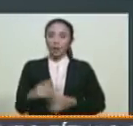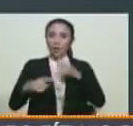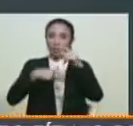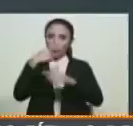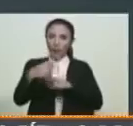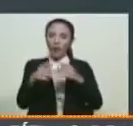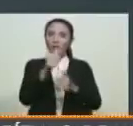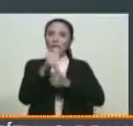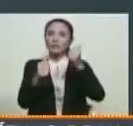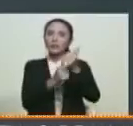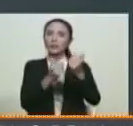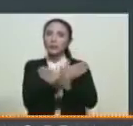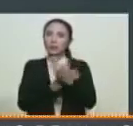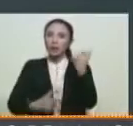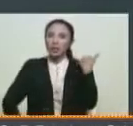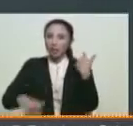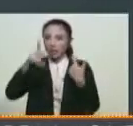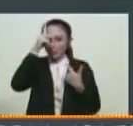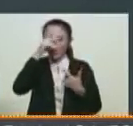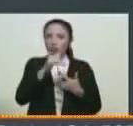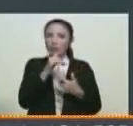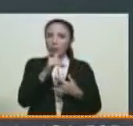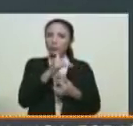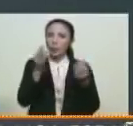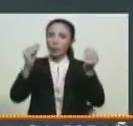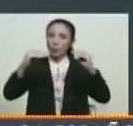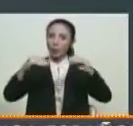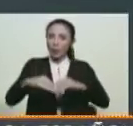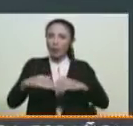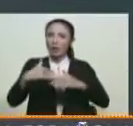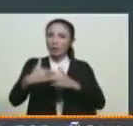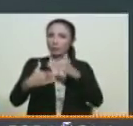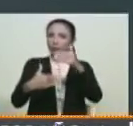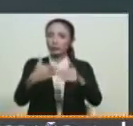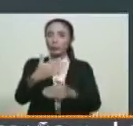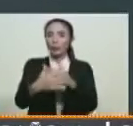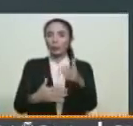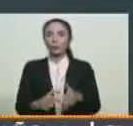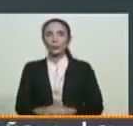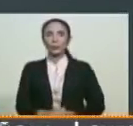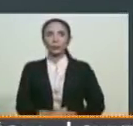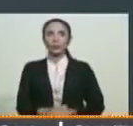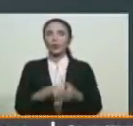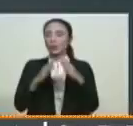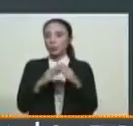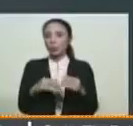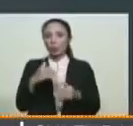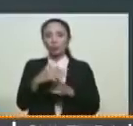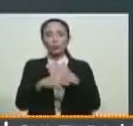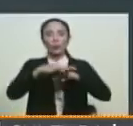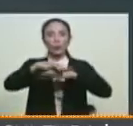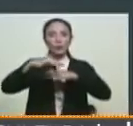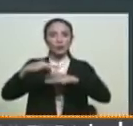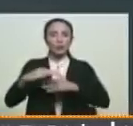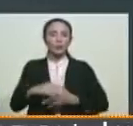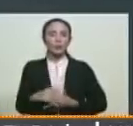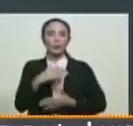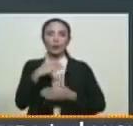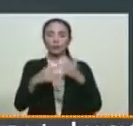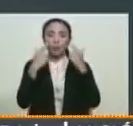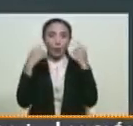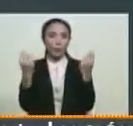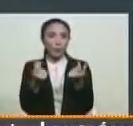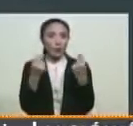detalles en estos días todas las direcciones regionales, municipales, parroquiales, a ponerse las